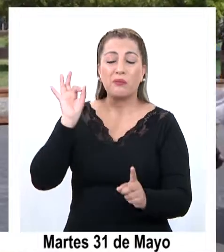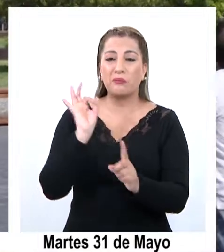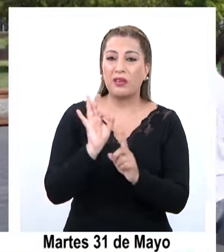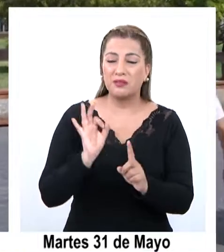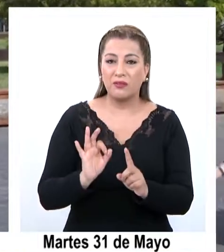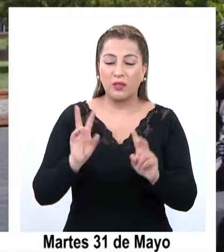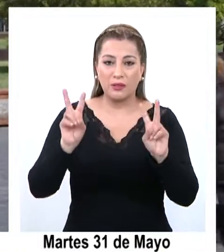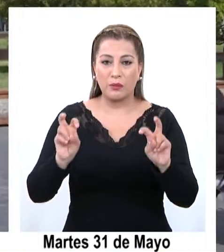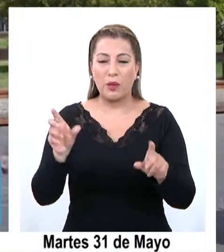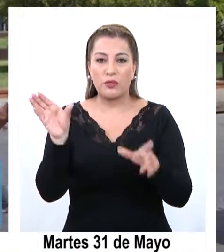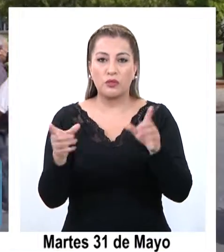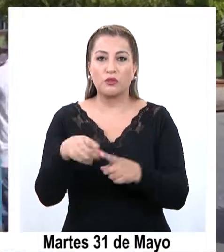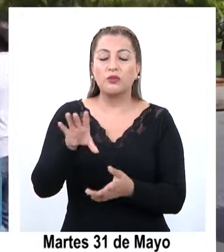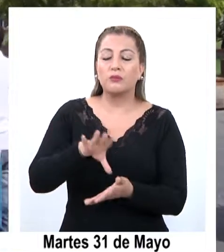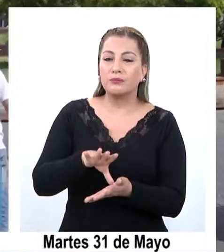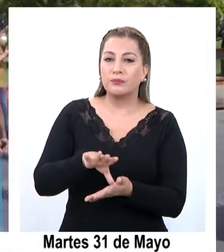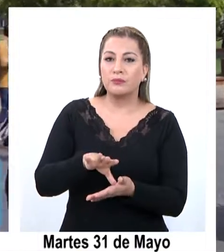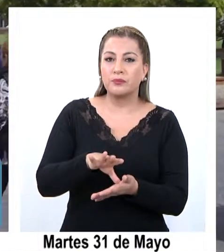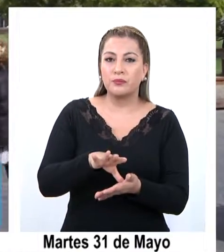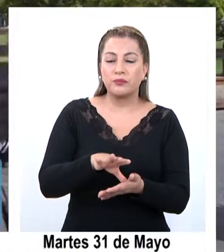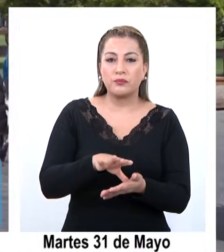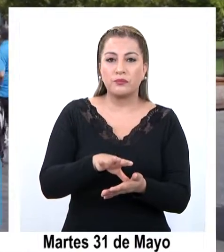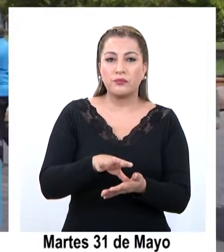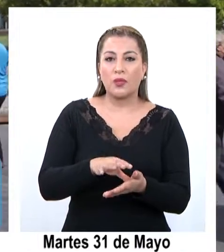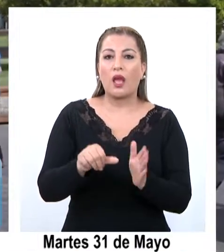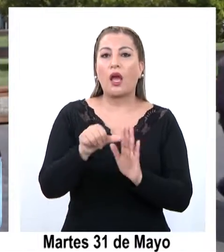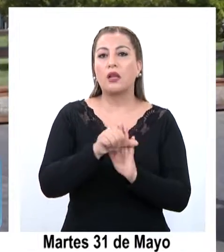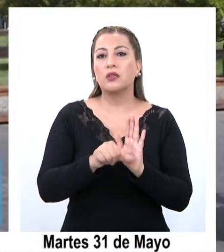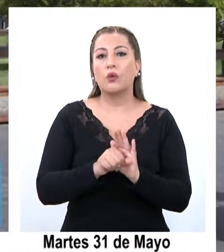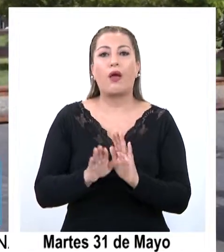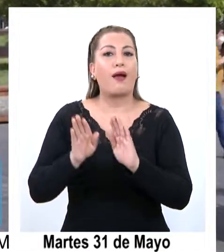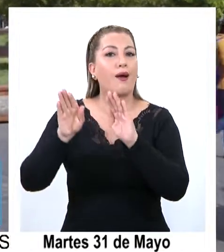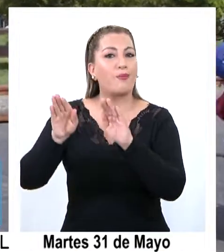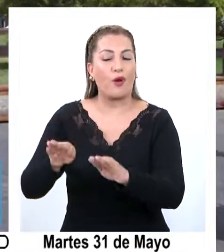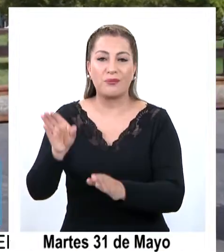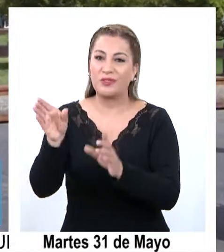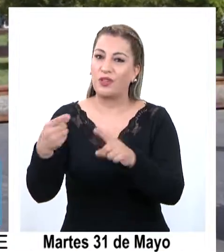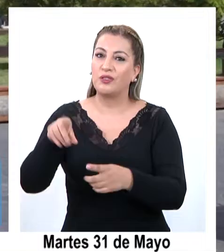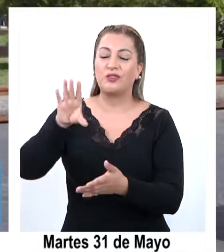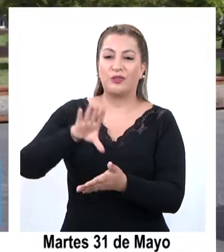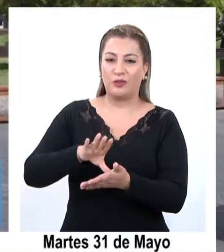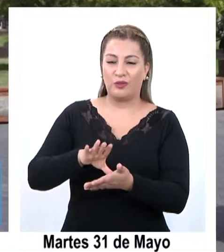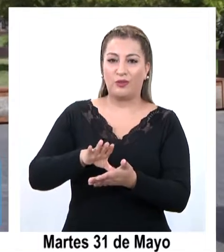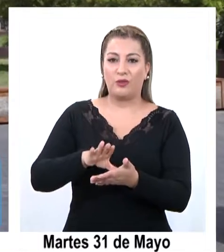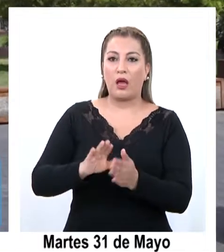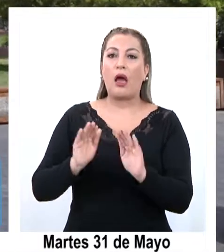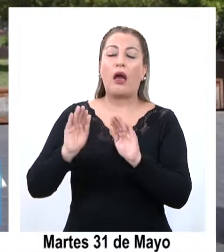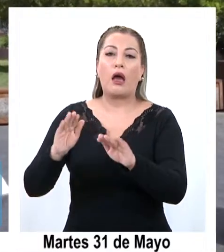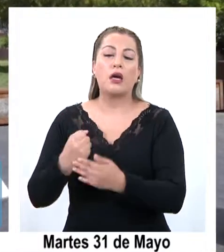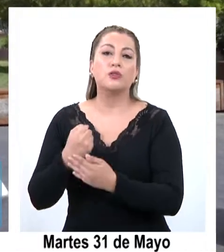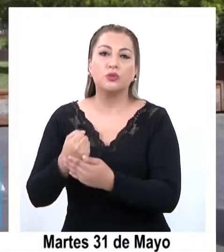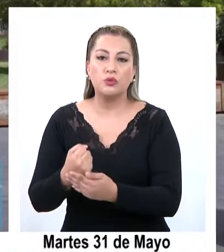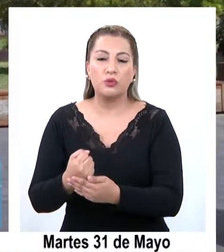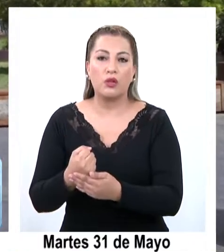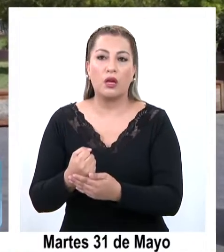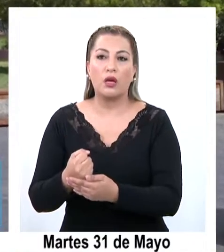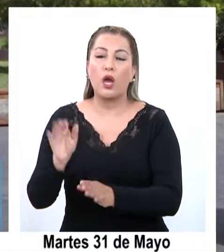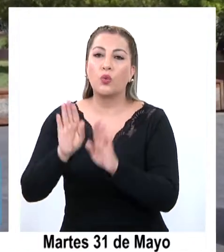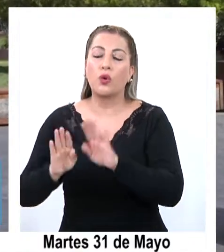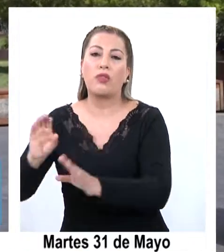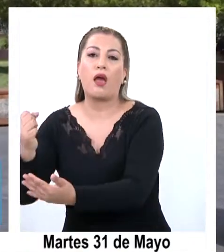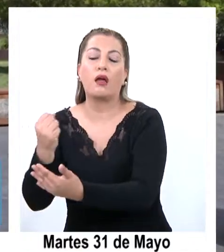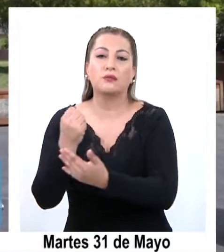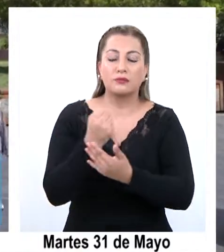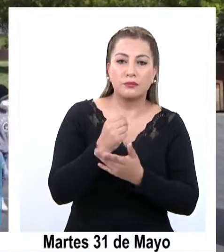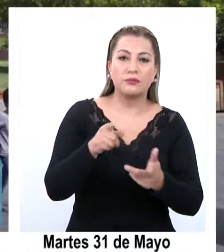pero netamente al tema migratorio, pero son artículos promigrantes, referidos al tema de refugio, al tema de asilo,